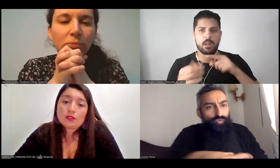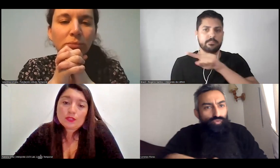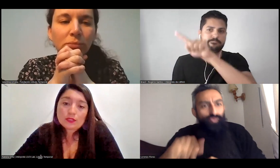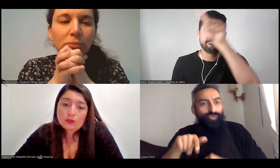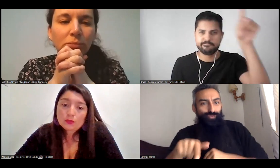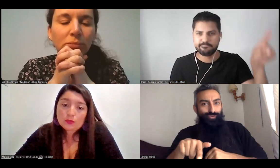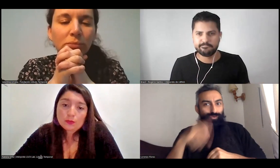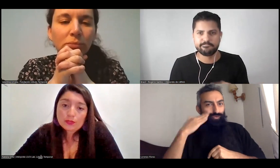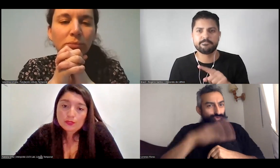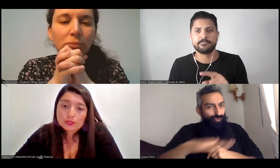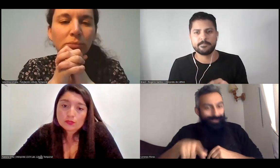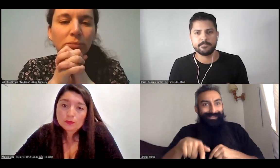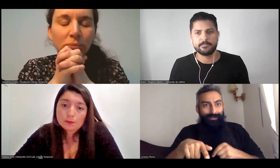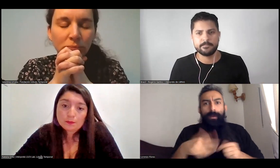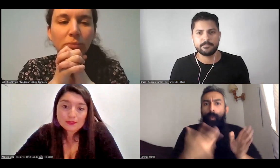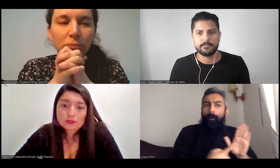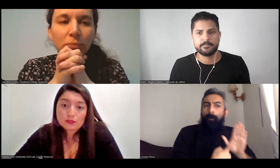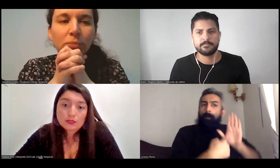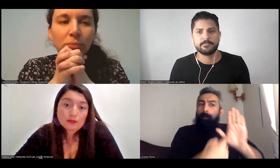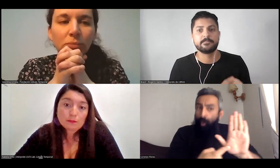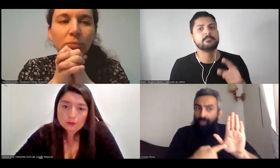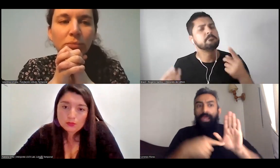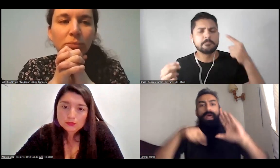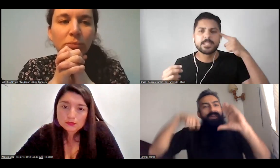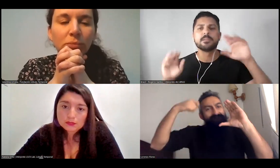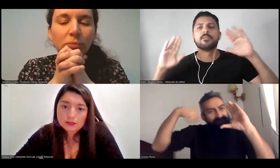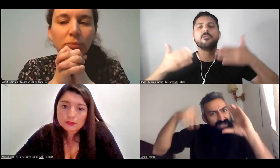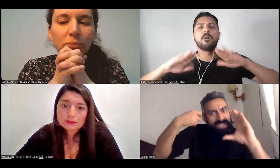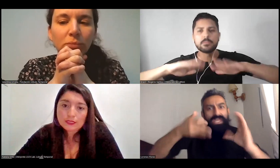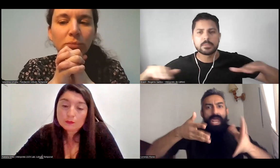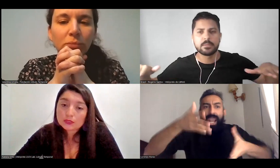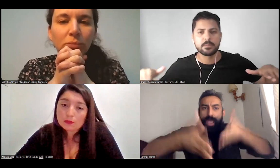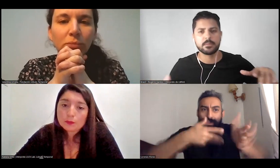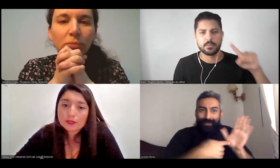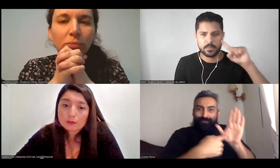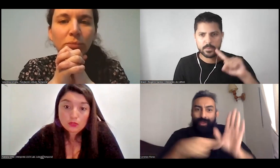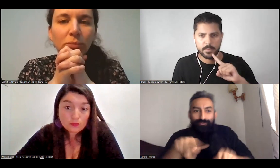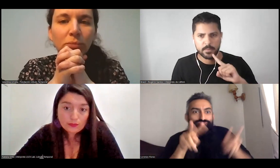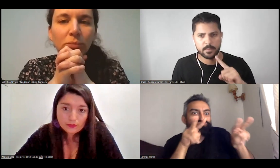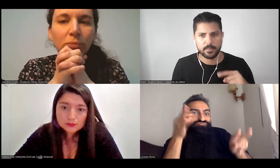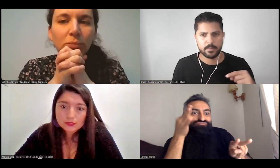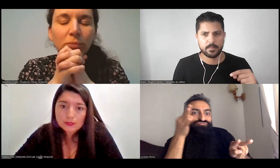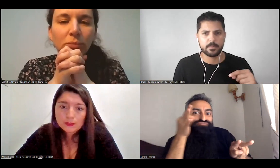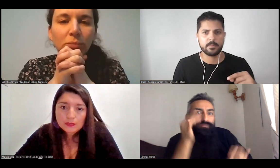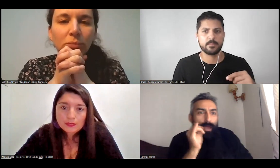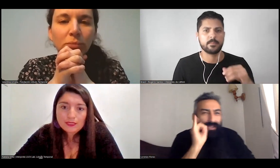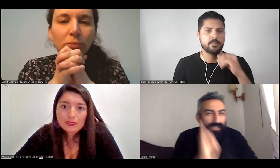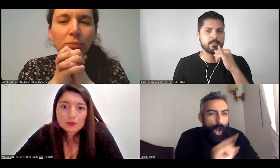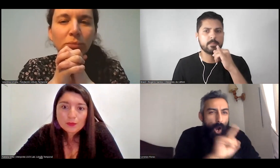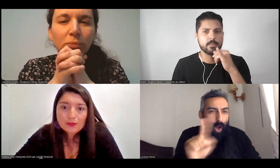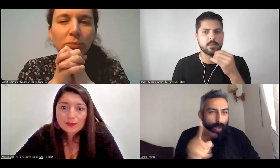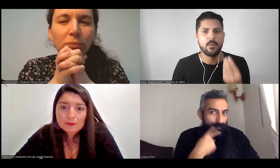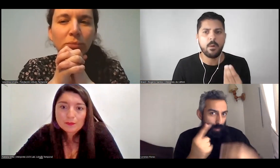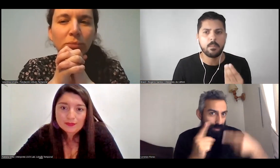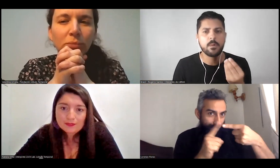Que dentro de los colegios están los coeducadores sordos pensando en párvulo. Si le mostramos, por ejemplo, los videos, y